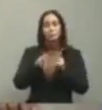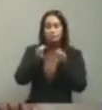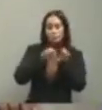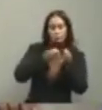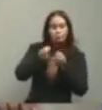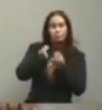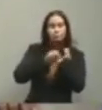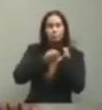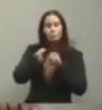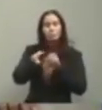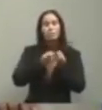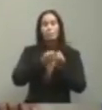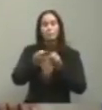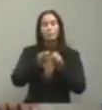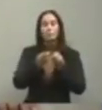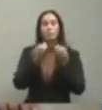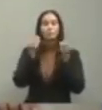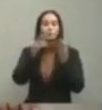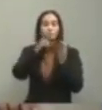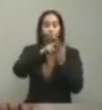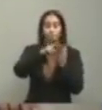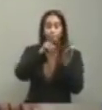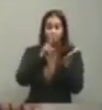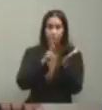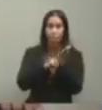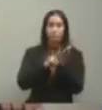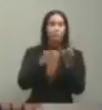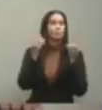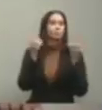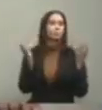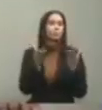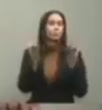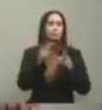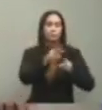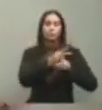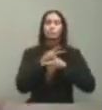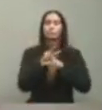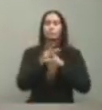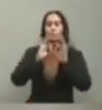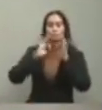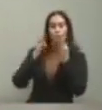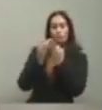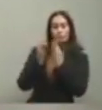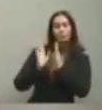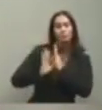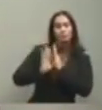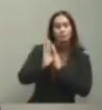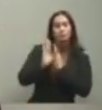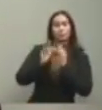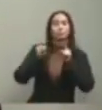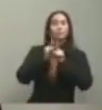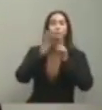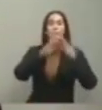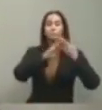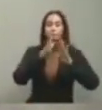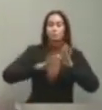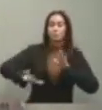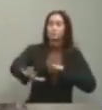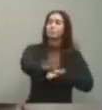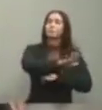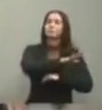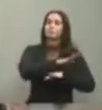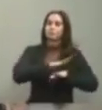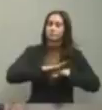con las medidas que se deben tomar para proteger sus familias y las comunidades donde viven